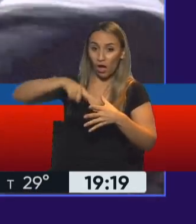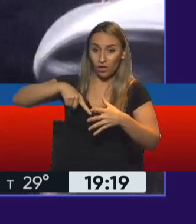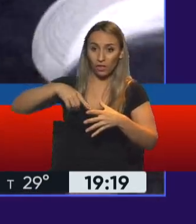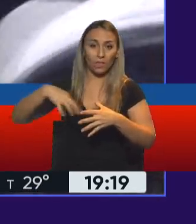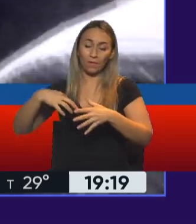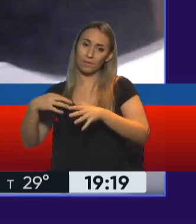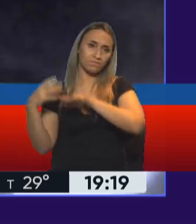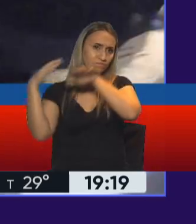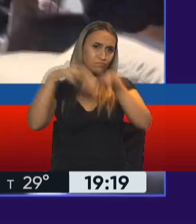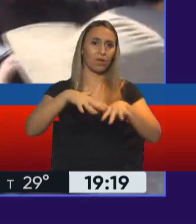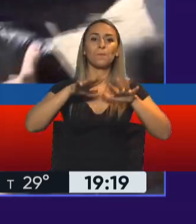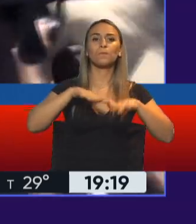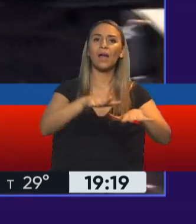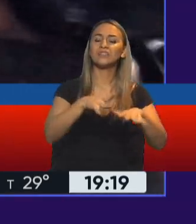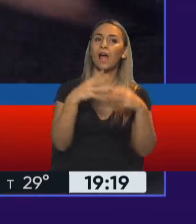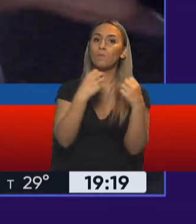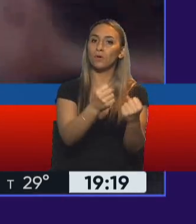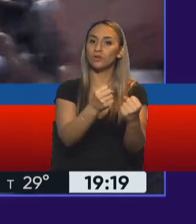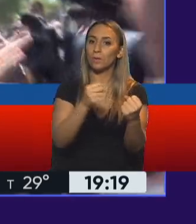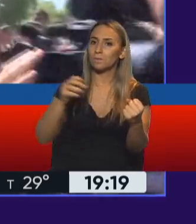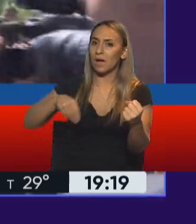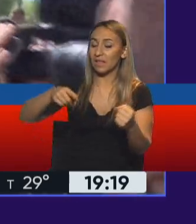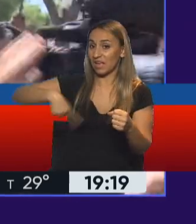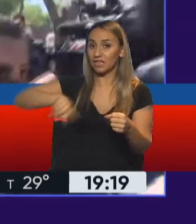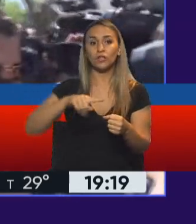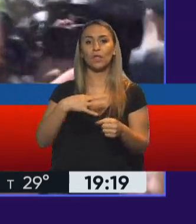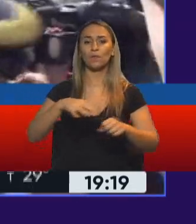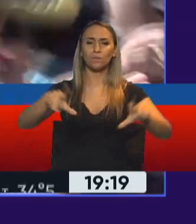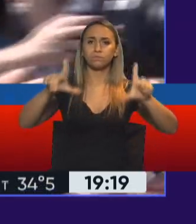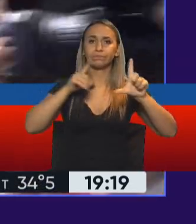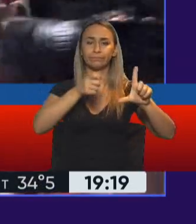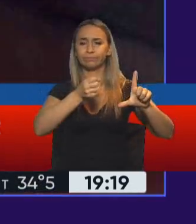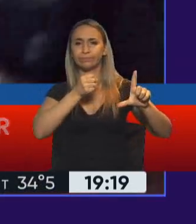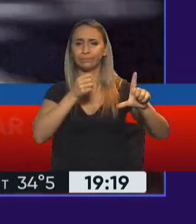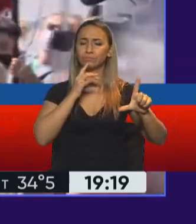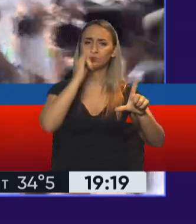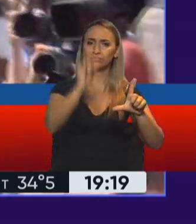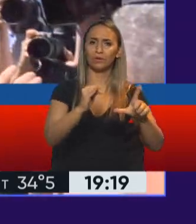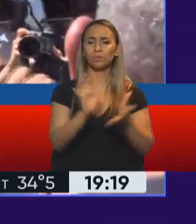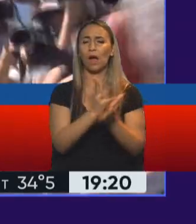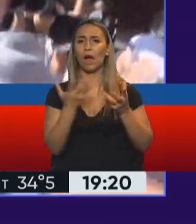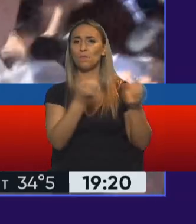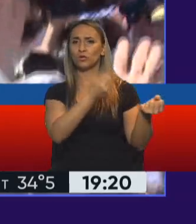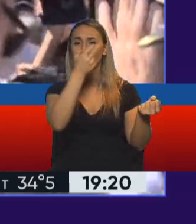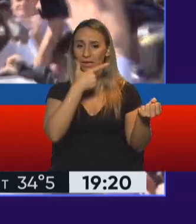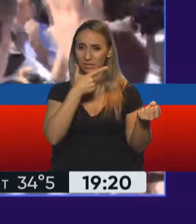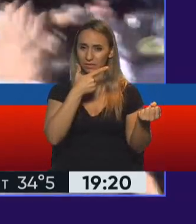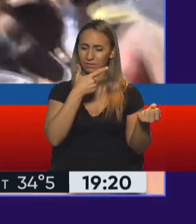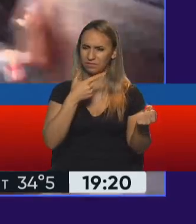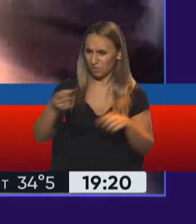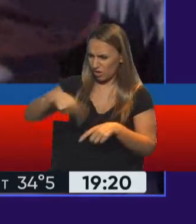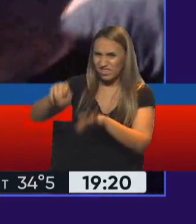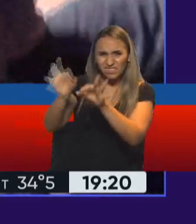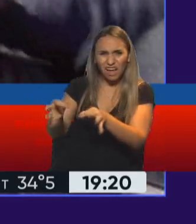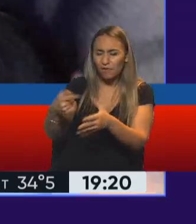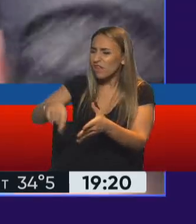marcha de apoyo, sino que tuvieron que hablar a los medios dándole el apoyo. ¿Esta gente sabrá que está apoyando a una